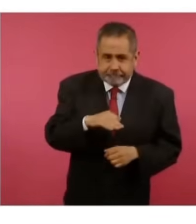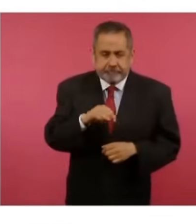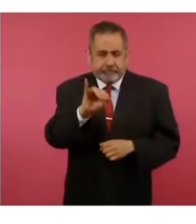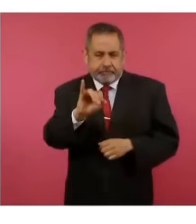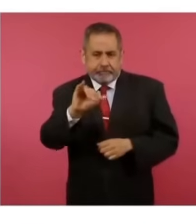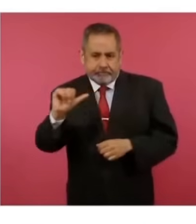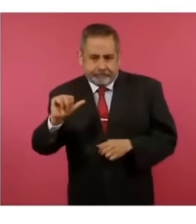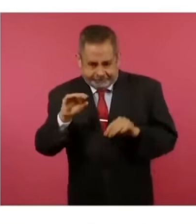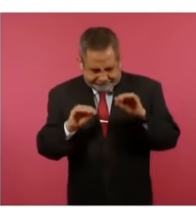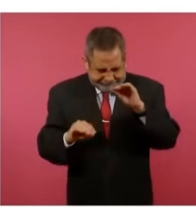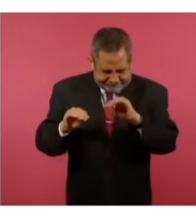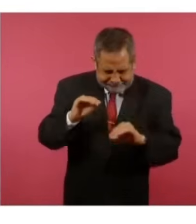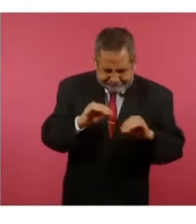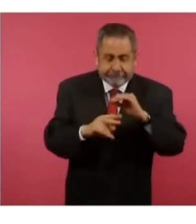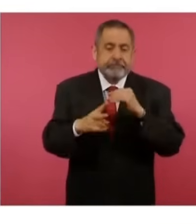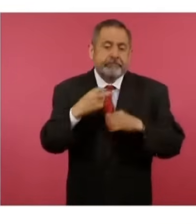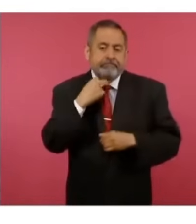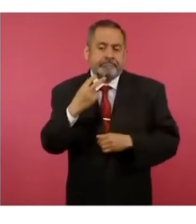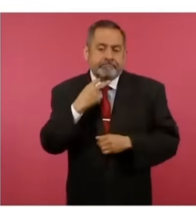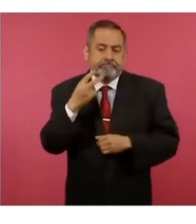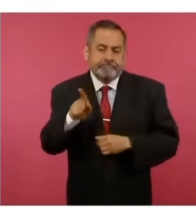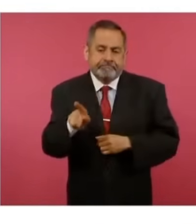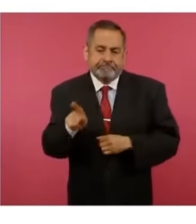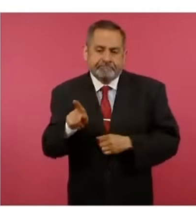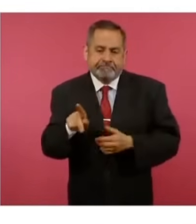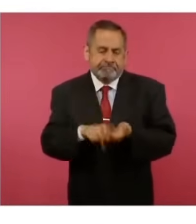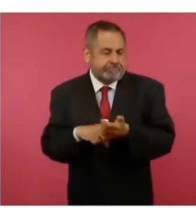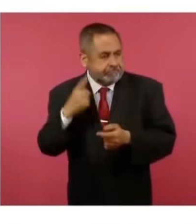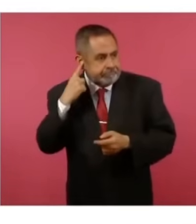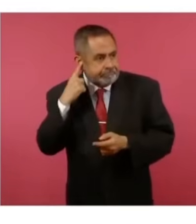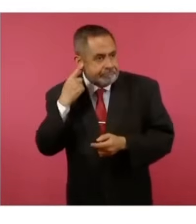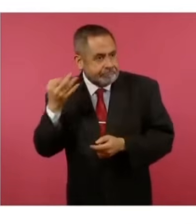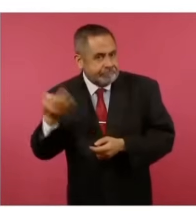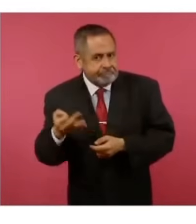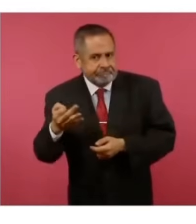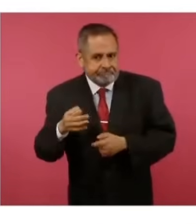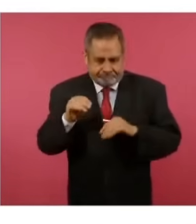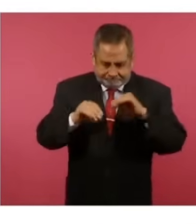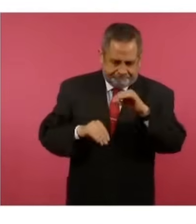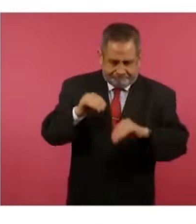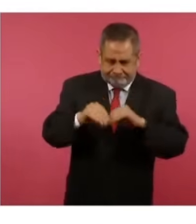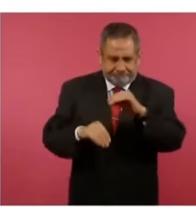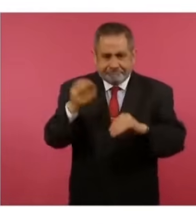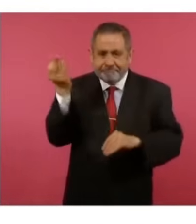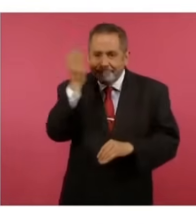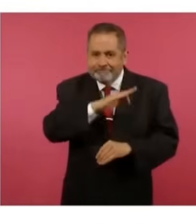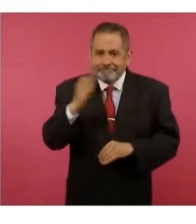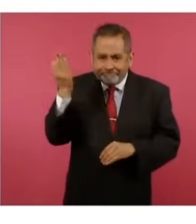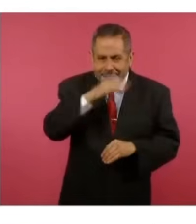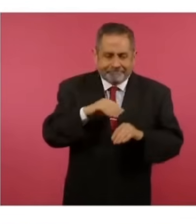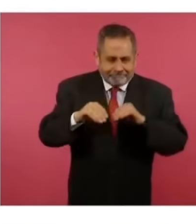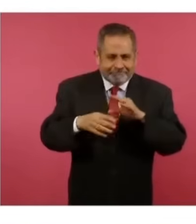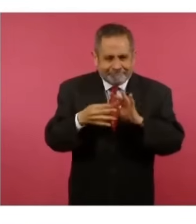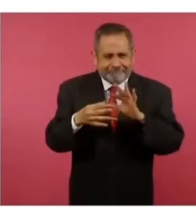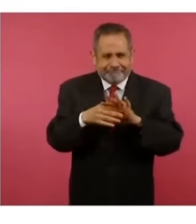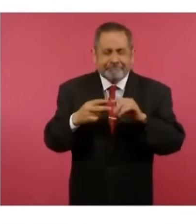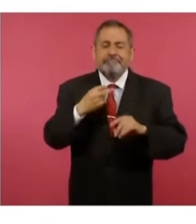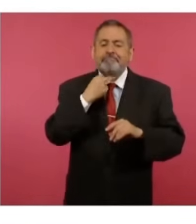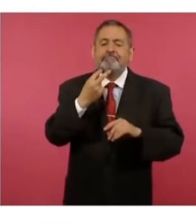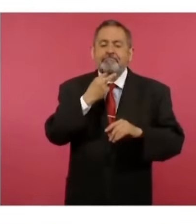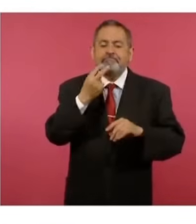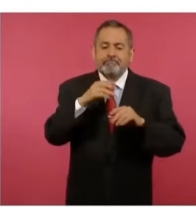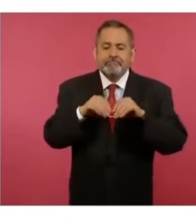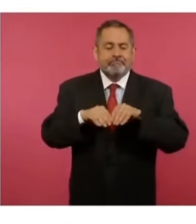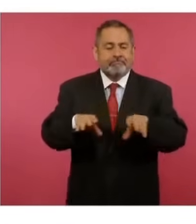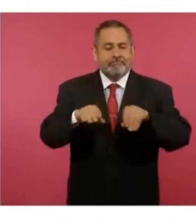inteligencia artificial para engañar a los usuarios. Bueno, ¿qué hacen? Pues modifican,